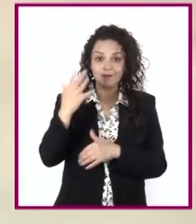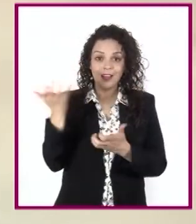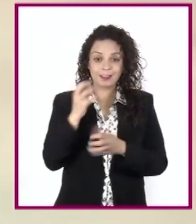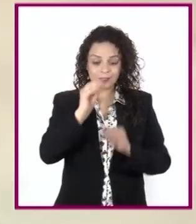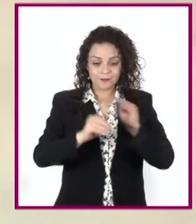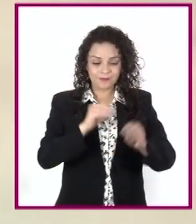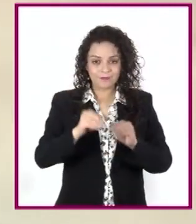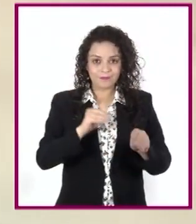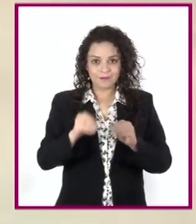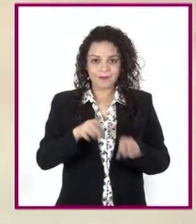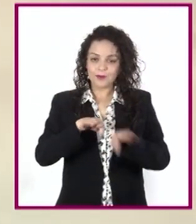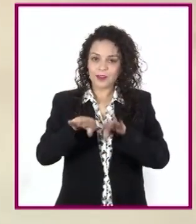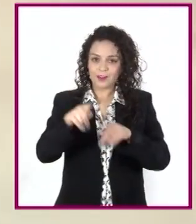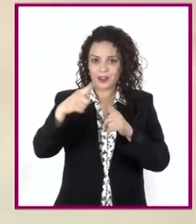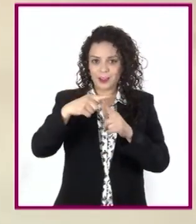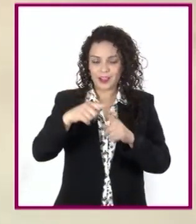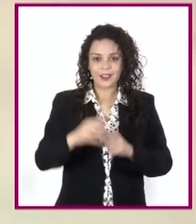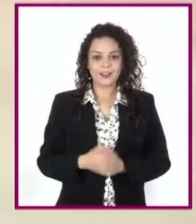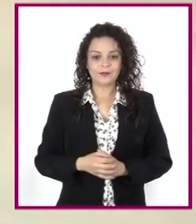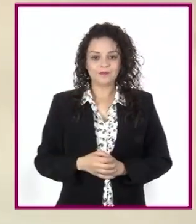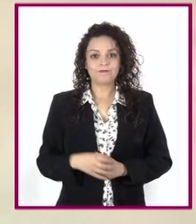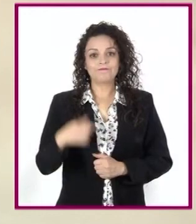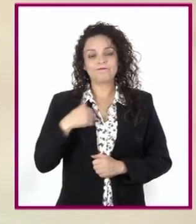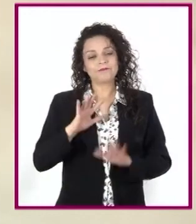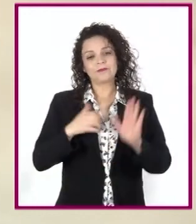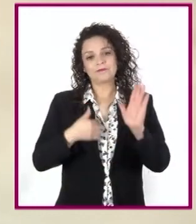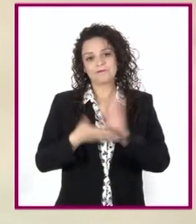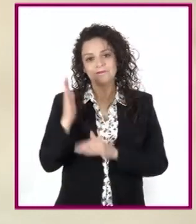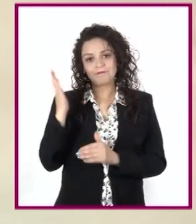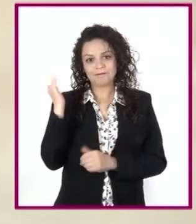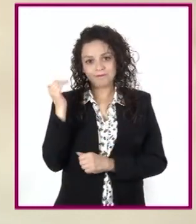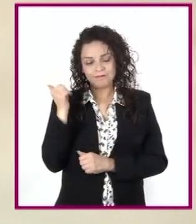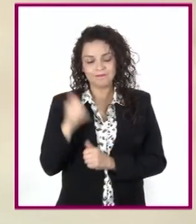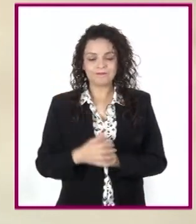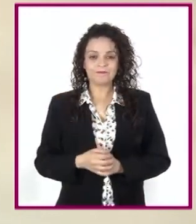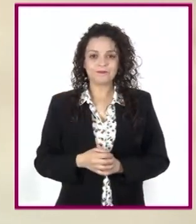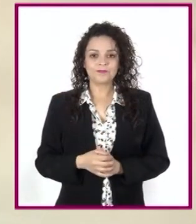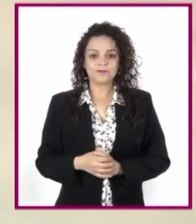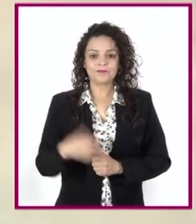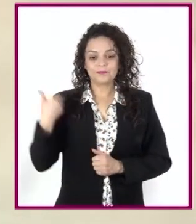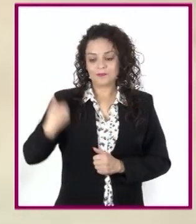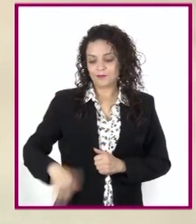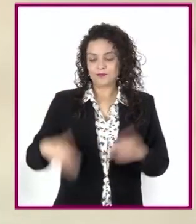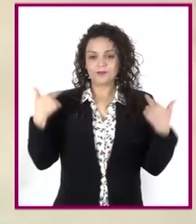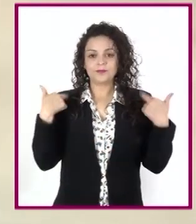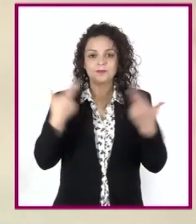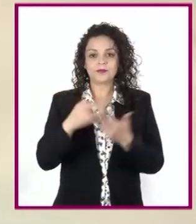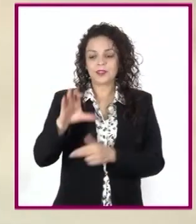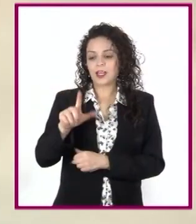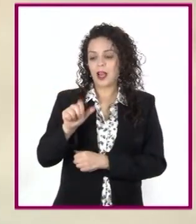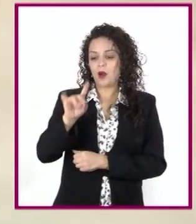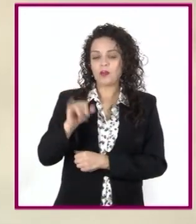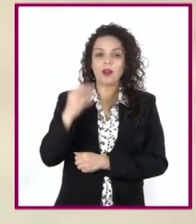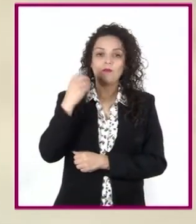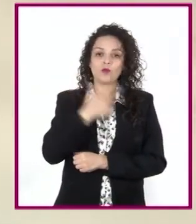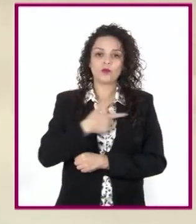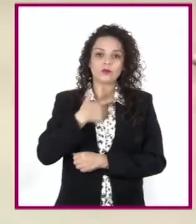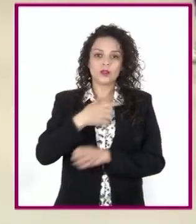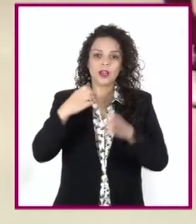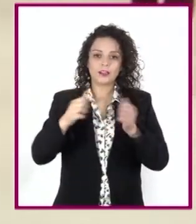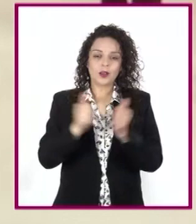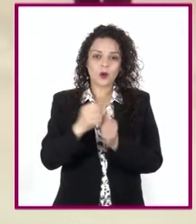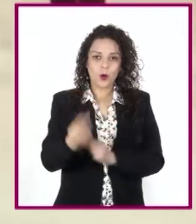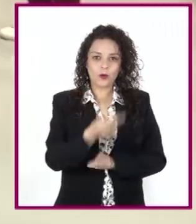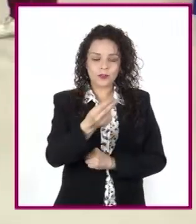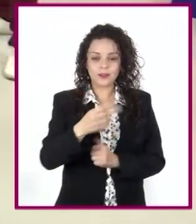construcción de su valioso trabajo. Yo me despido con el gusto de siempre. Soy la profesora Claudia y fue un placer haber estado